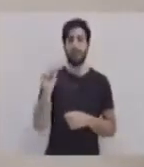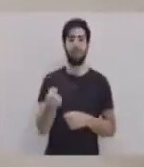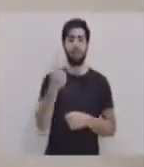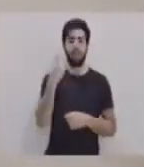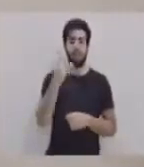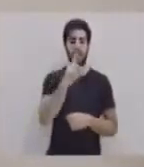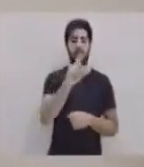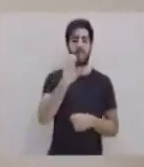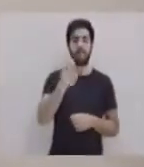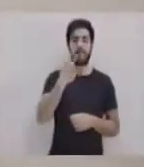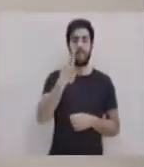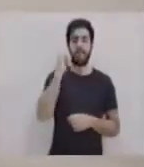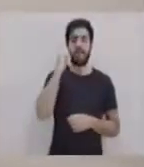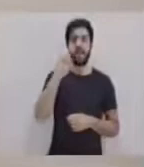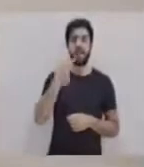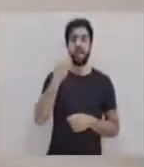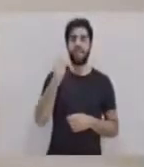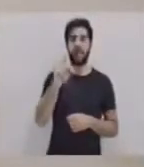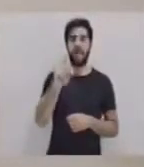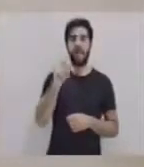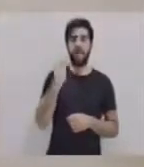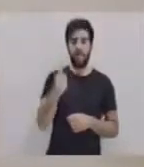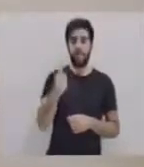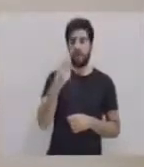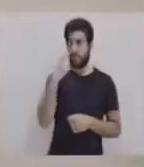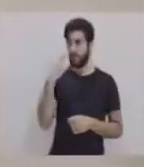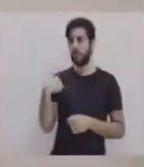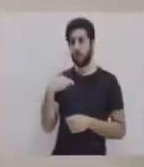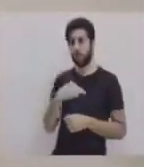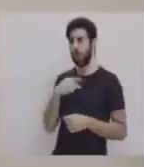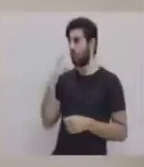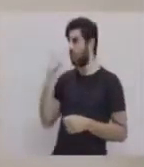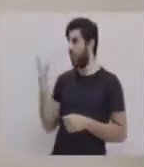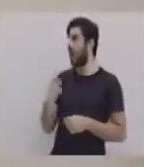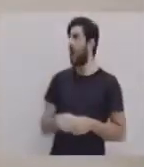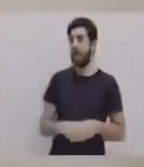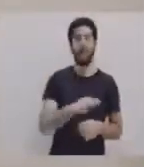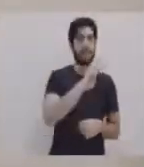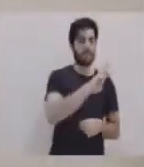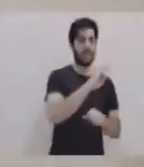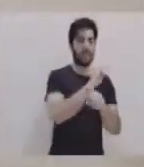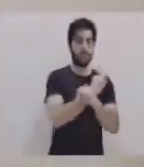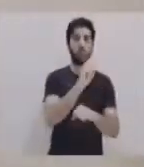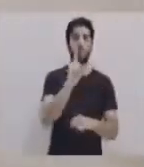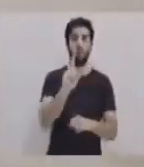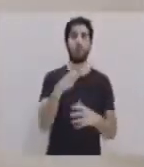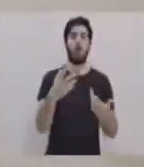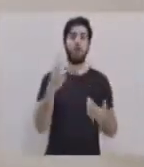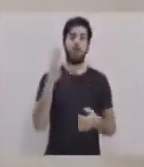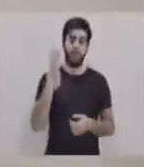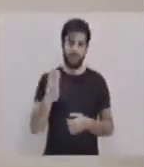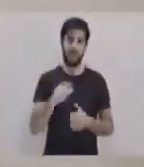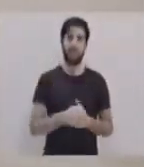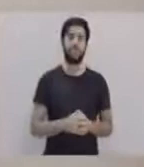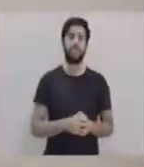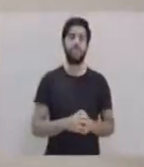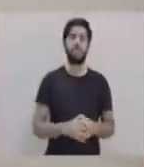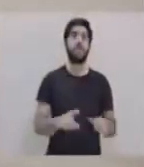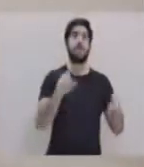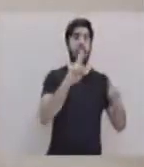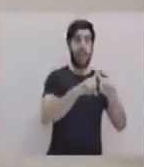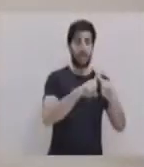por 1, 3. 3. X elevado al cuadrado. La siguiente sería 2 por 8,